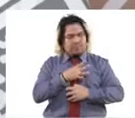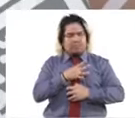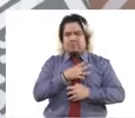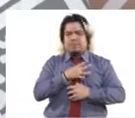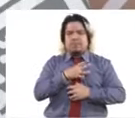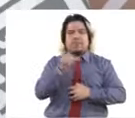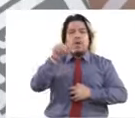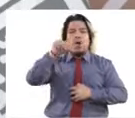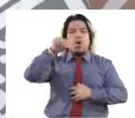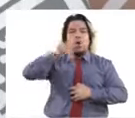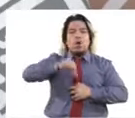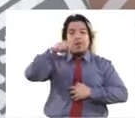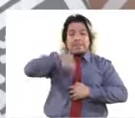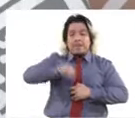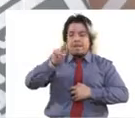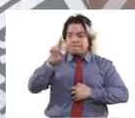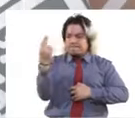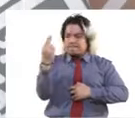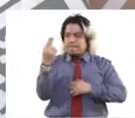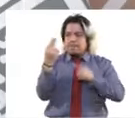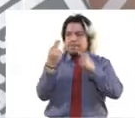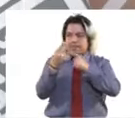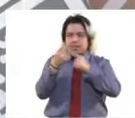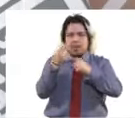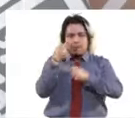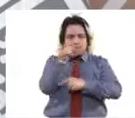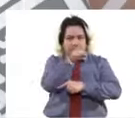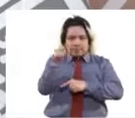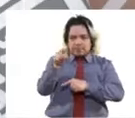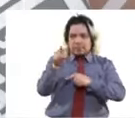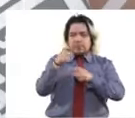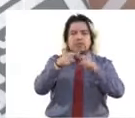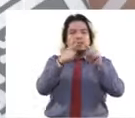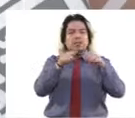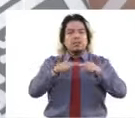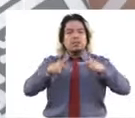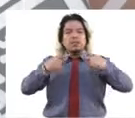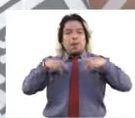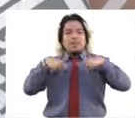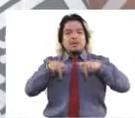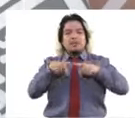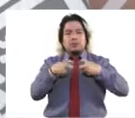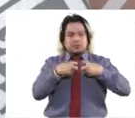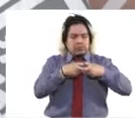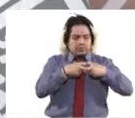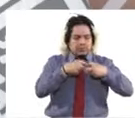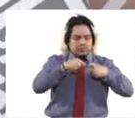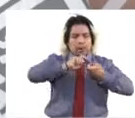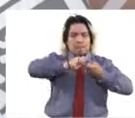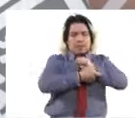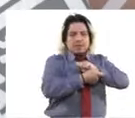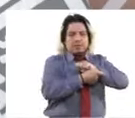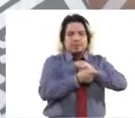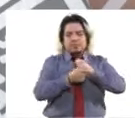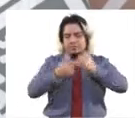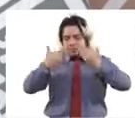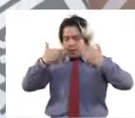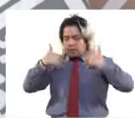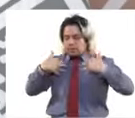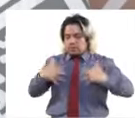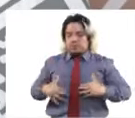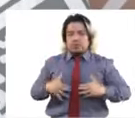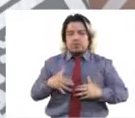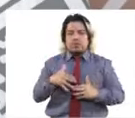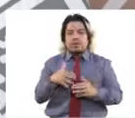alma mater, aquellas caras inseguras, hoy se uniforman de azul y por primera vez